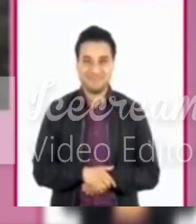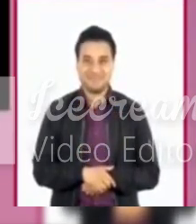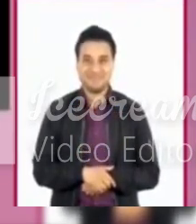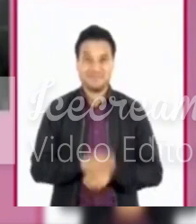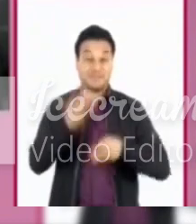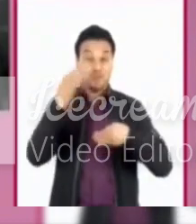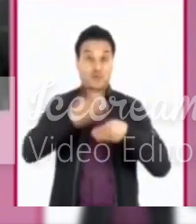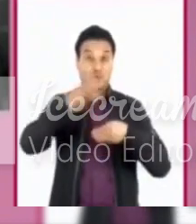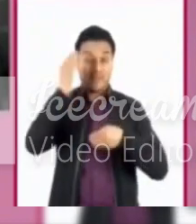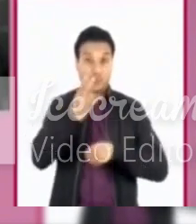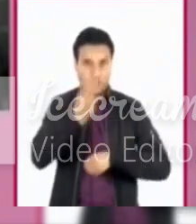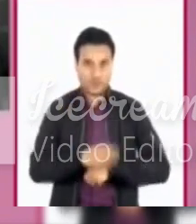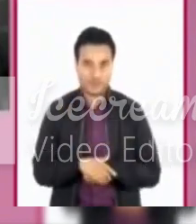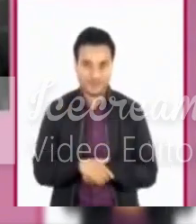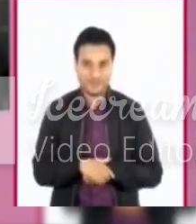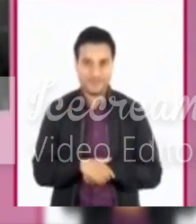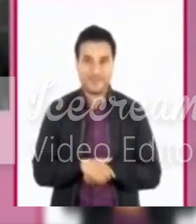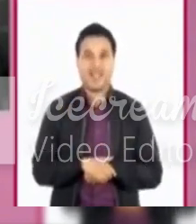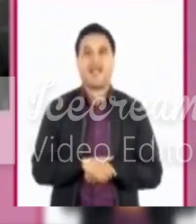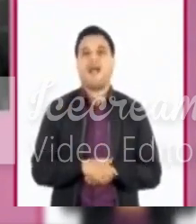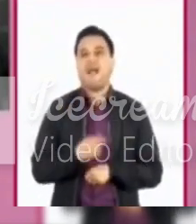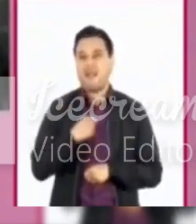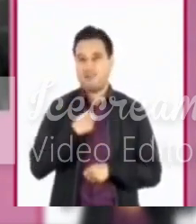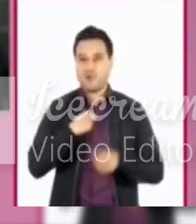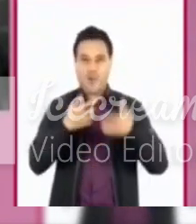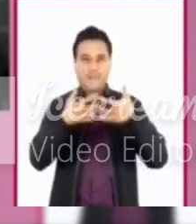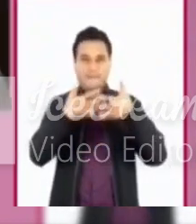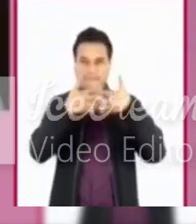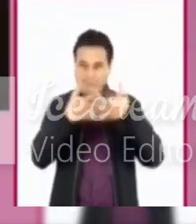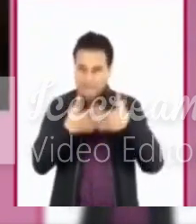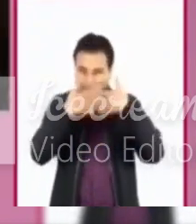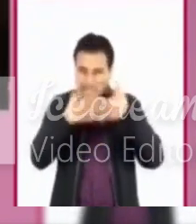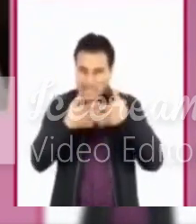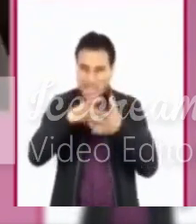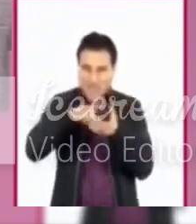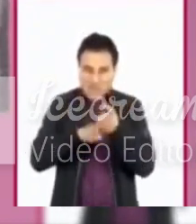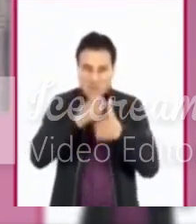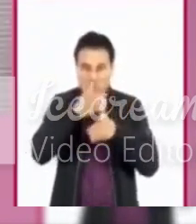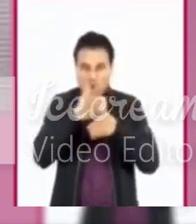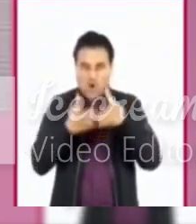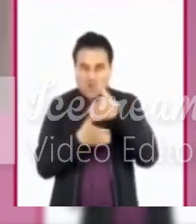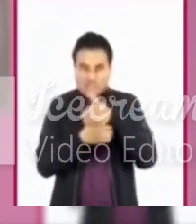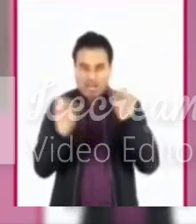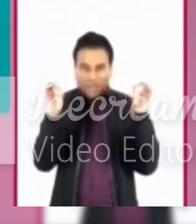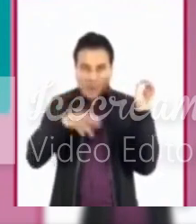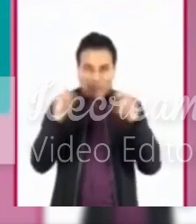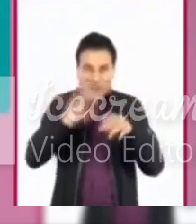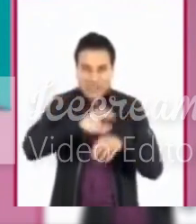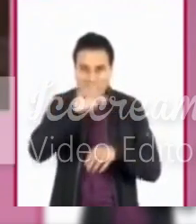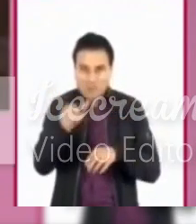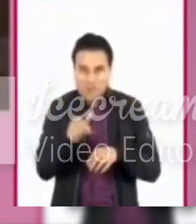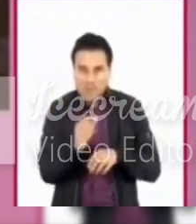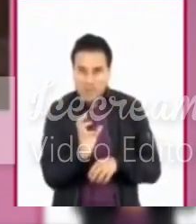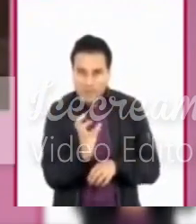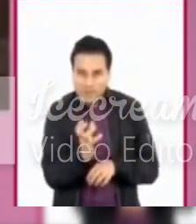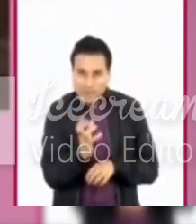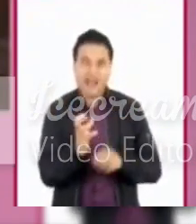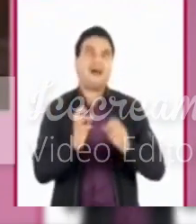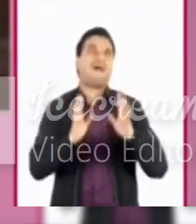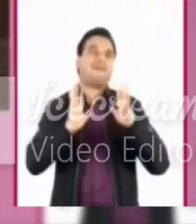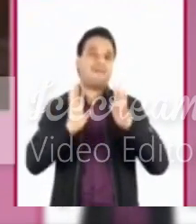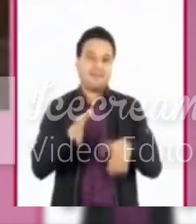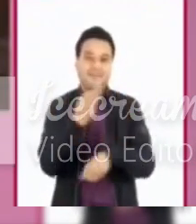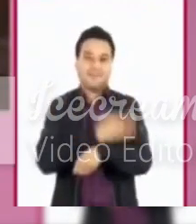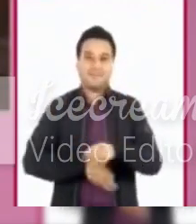Toma dos. Me di cuenta que es una máquina donde se ponen cosas y la pieza central gira. El actor